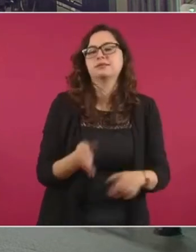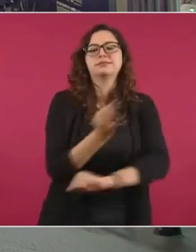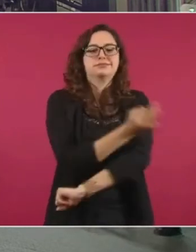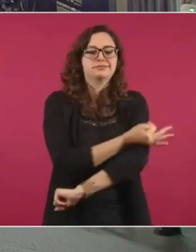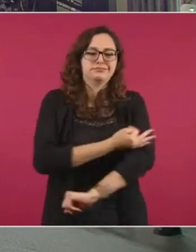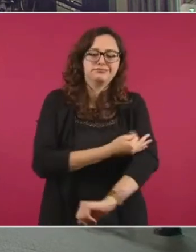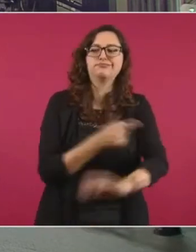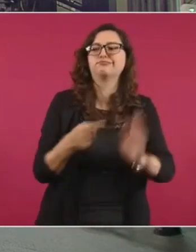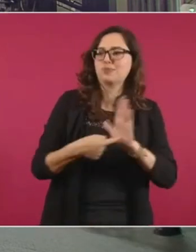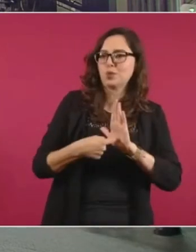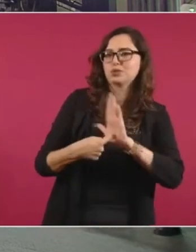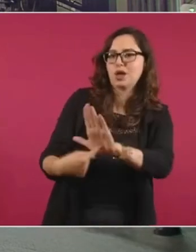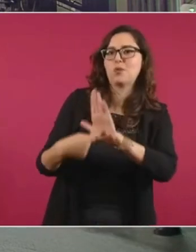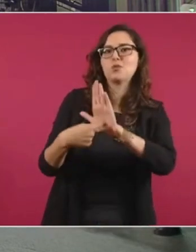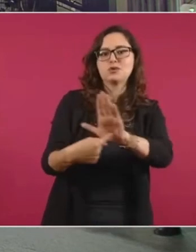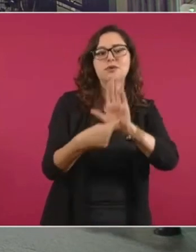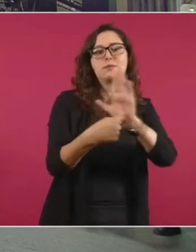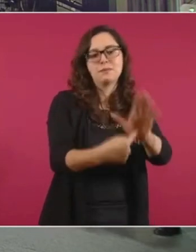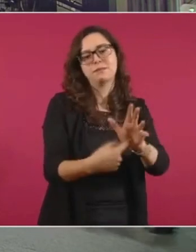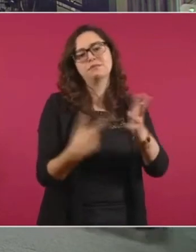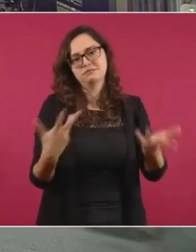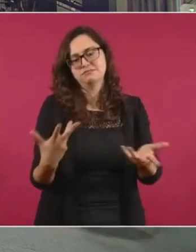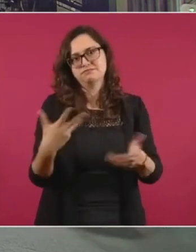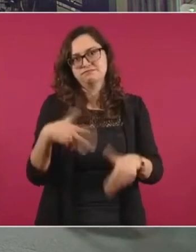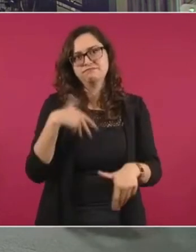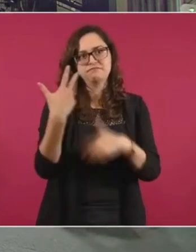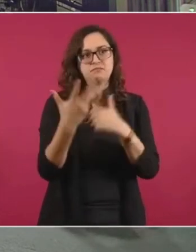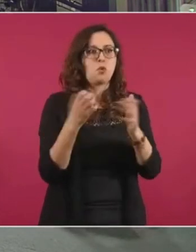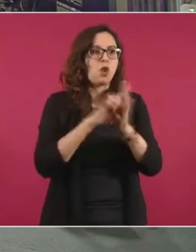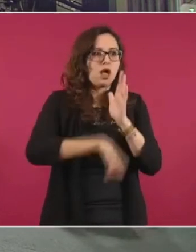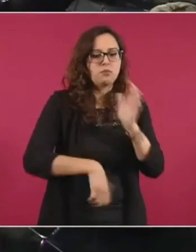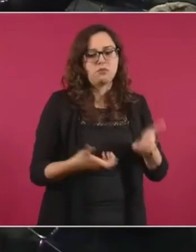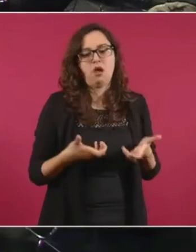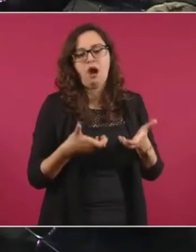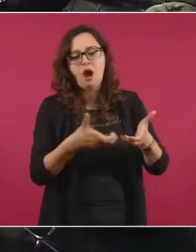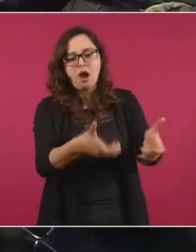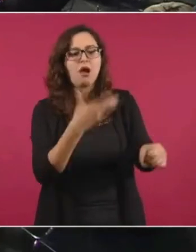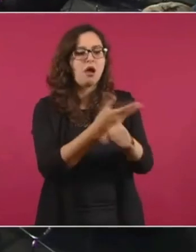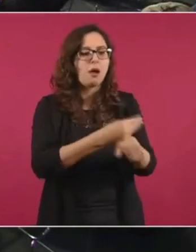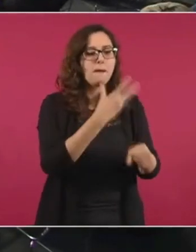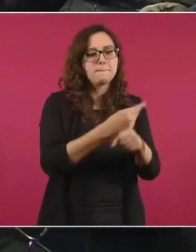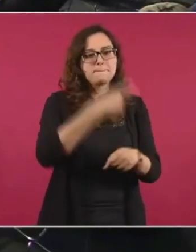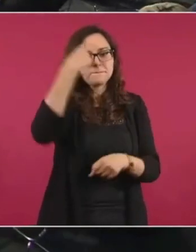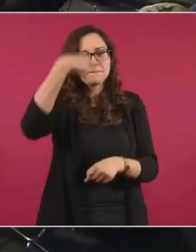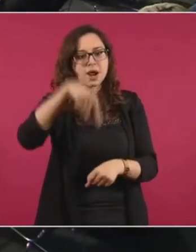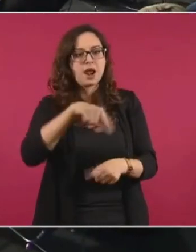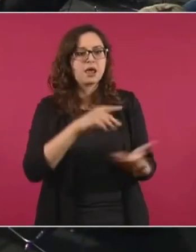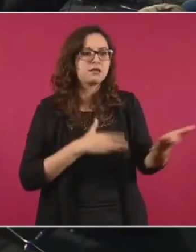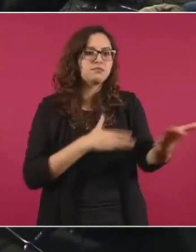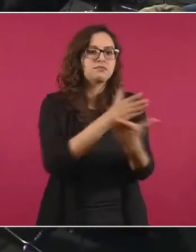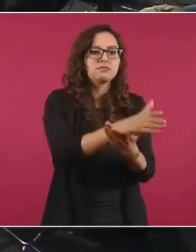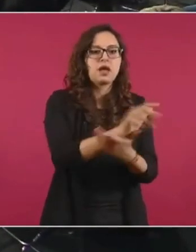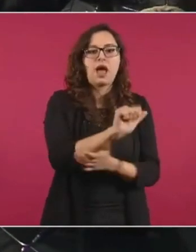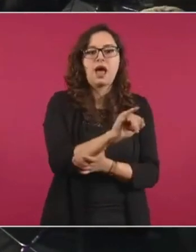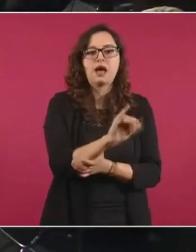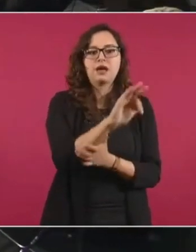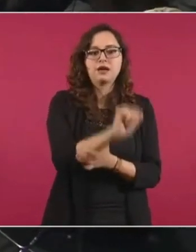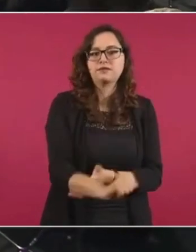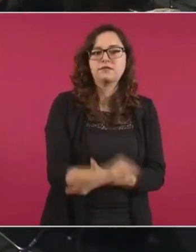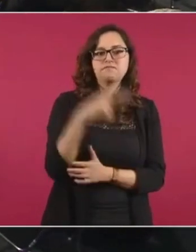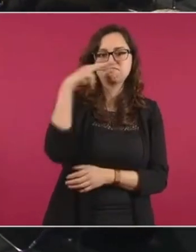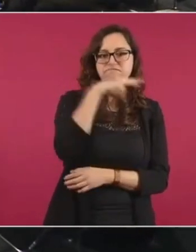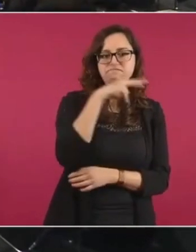llegar pronto al nuevo aeropuerto Felipe Ángeles, la